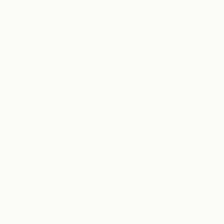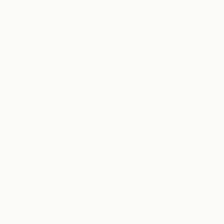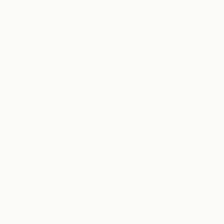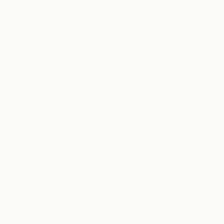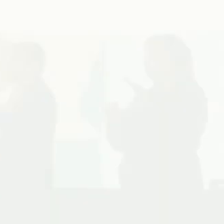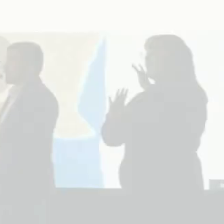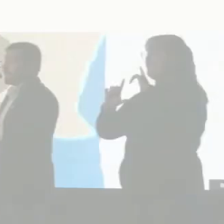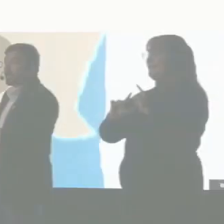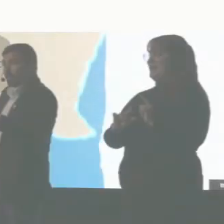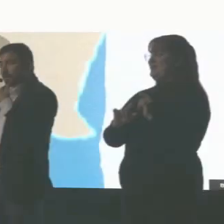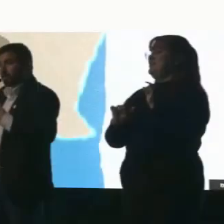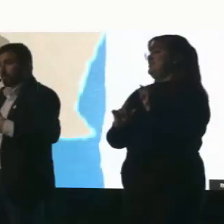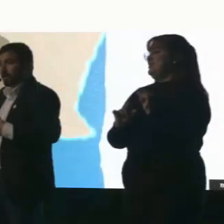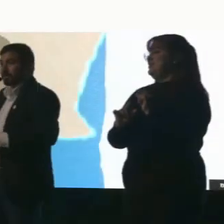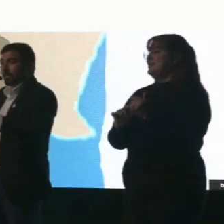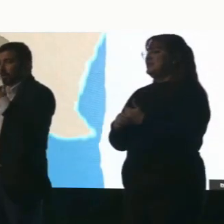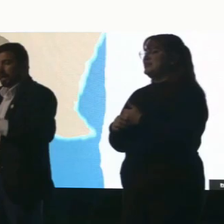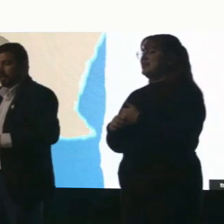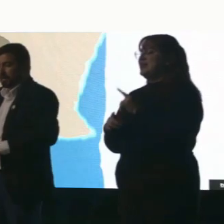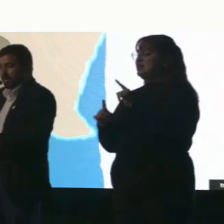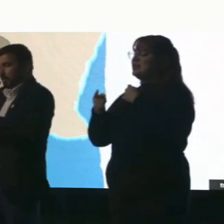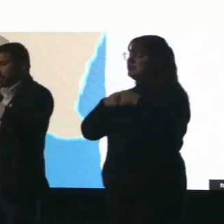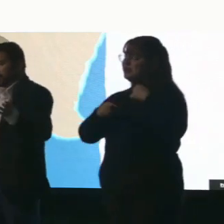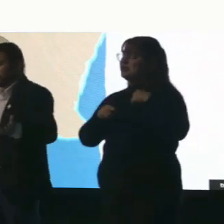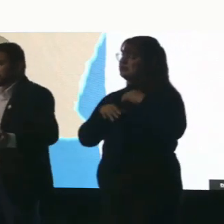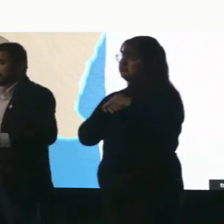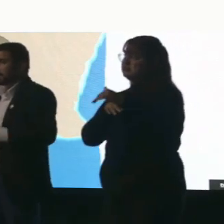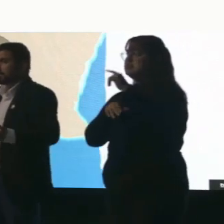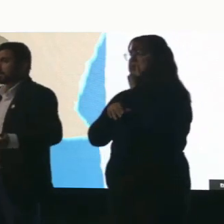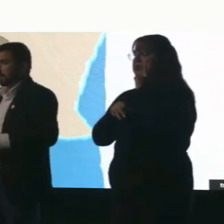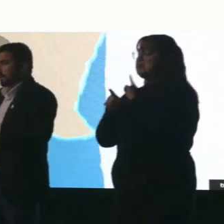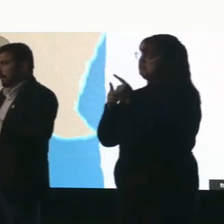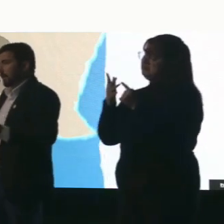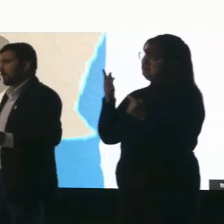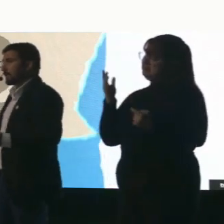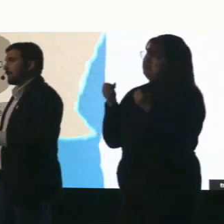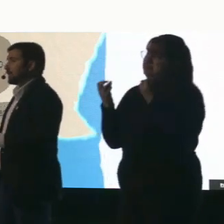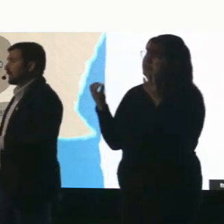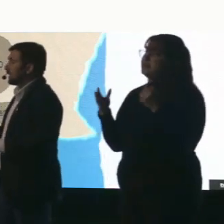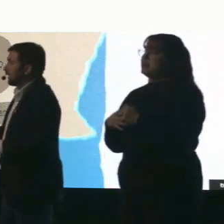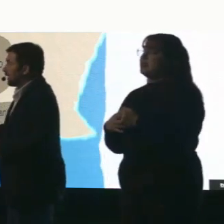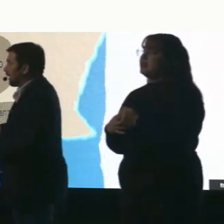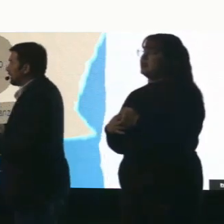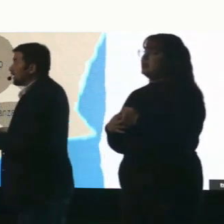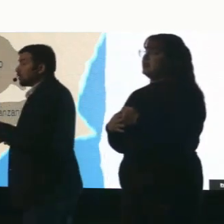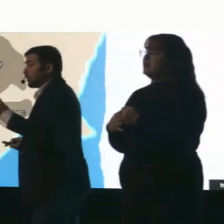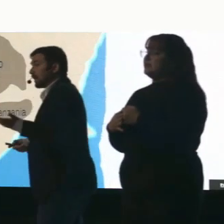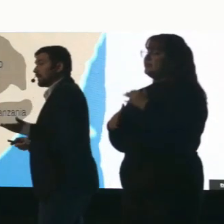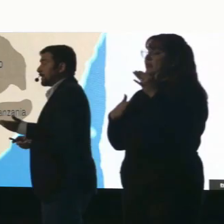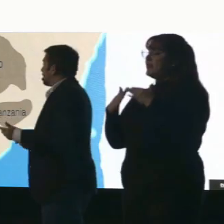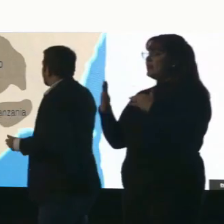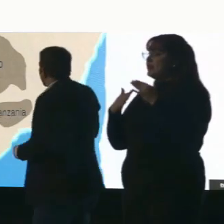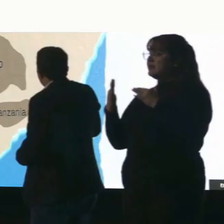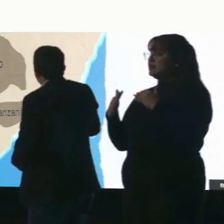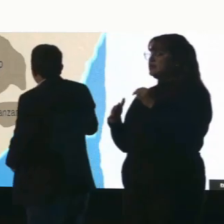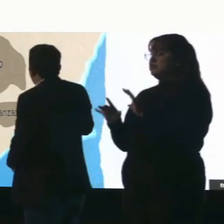otra edad y tienen otra historia, se han erodado y existen un sinfín de cosas que efectivamente a veces no son tan llamativas.